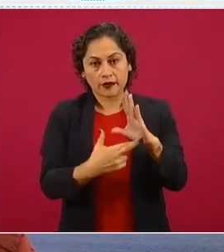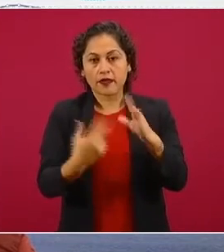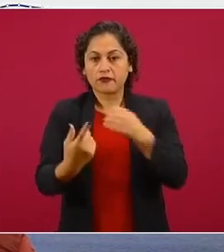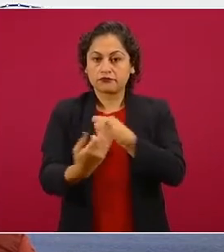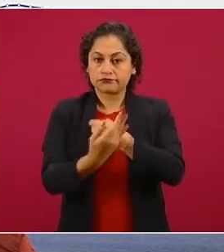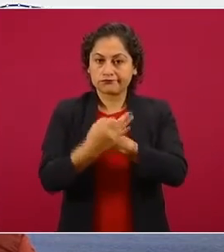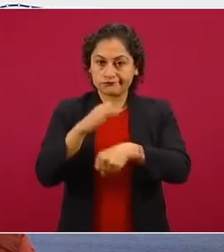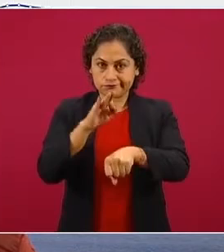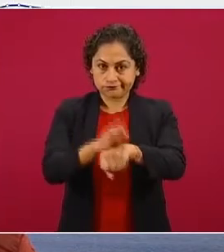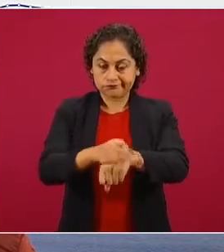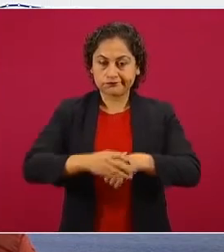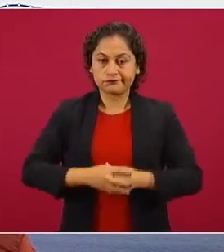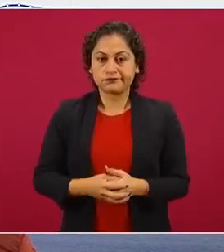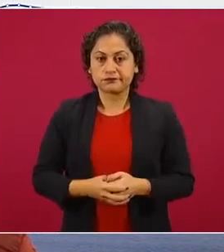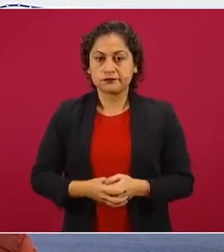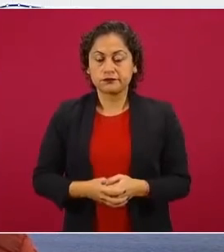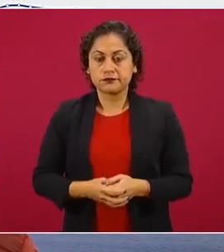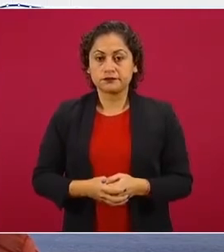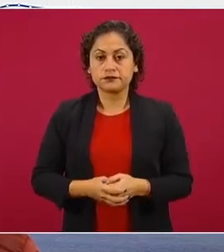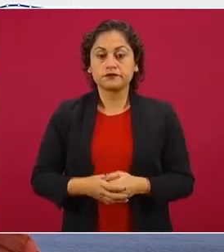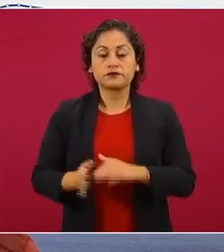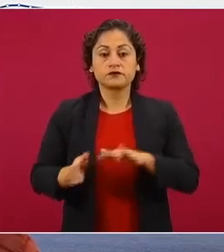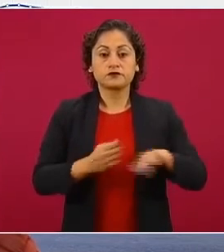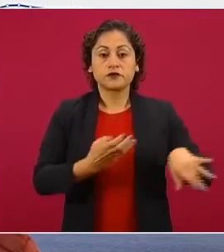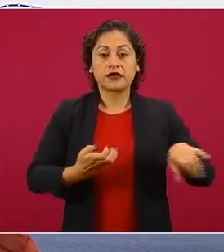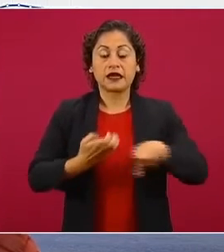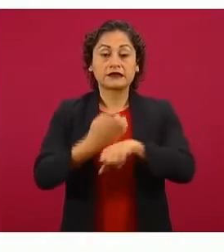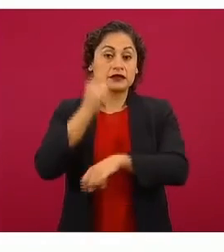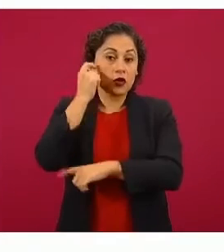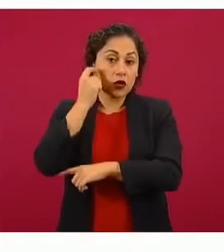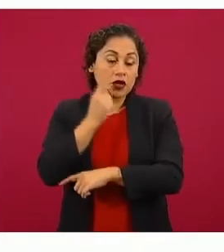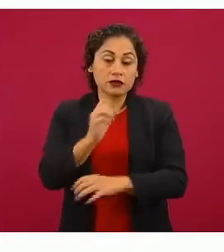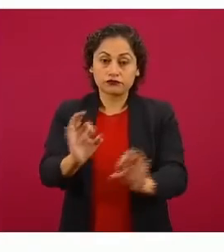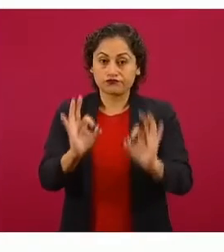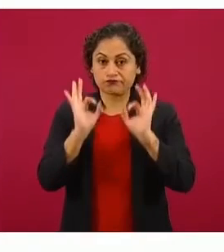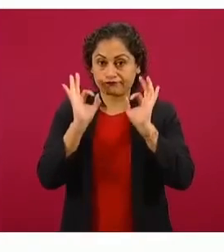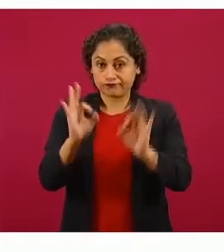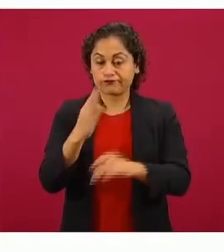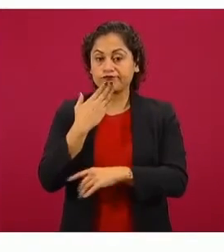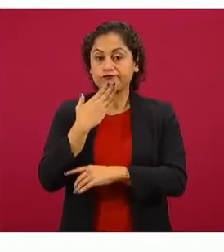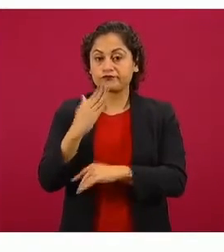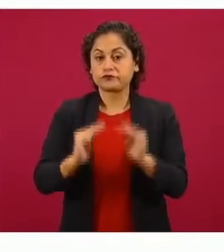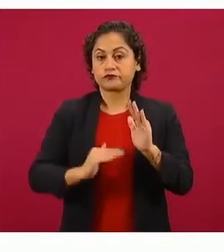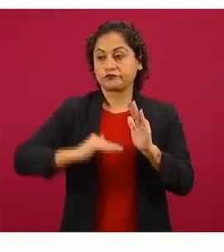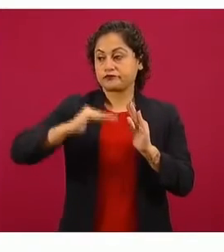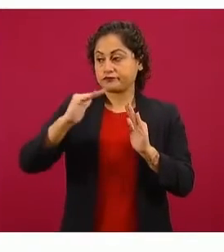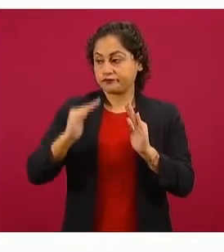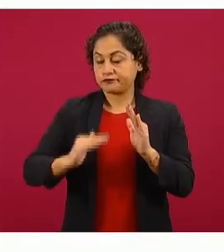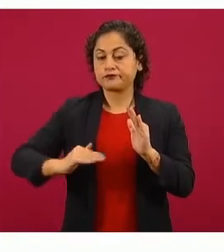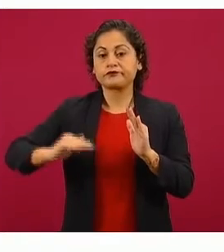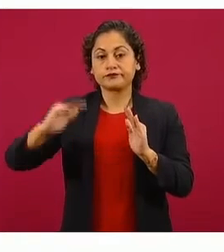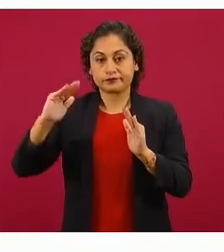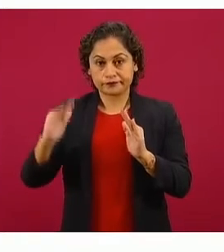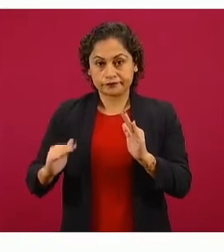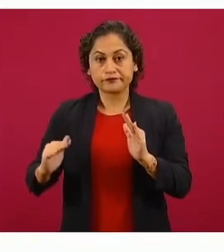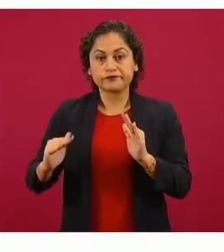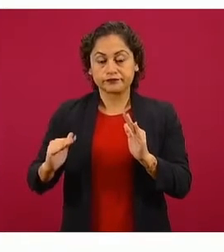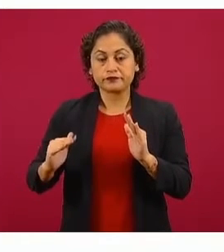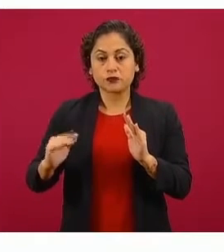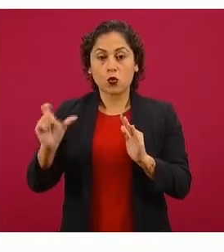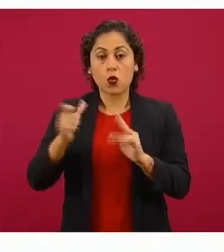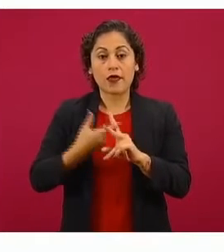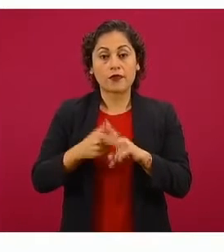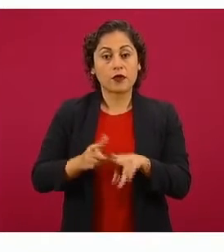autoprotección. La siguiente. En Guerrero van muy bien, con importantes variaciones durante la parte